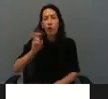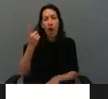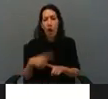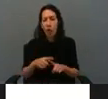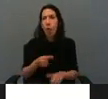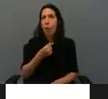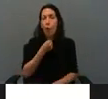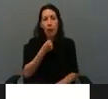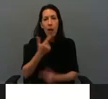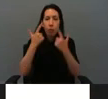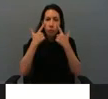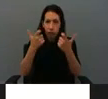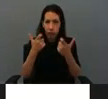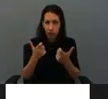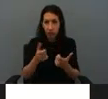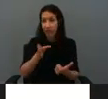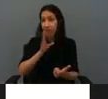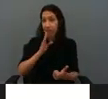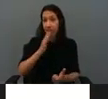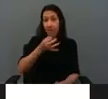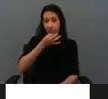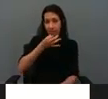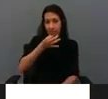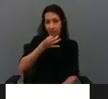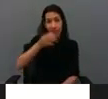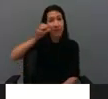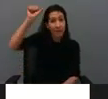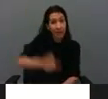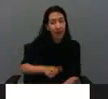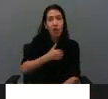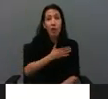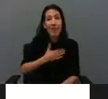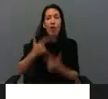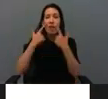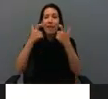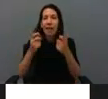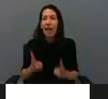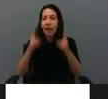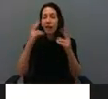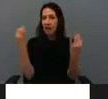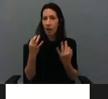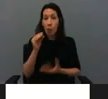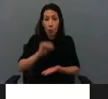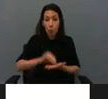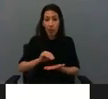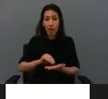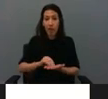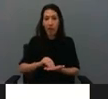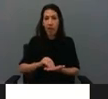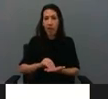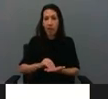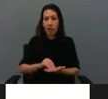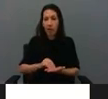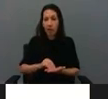gustaría destacar de tu exposición es también el hecho de cómo muchas veces, por contra de lo